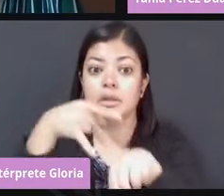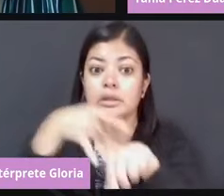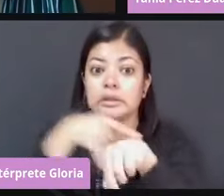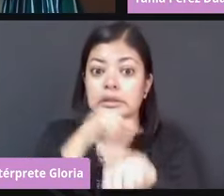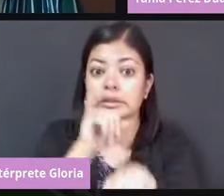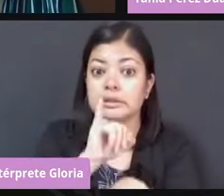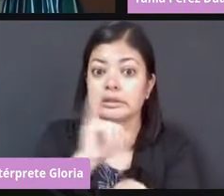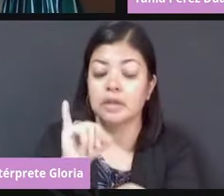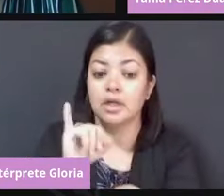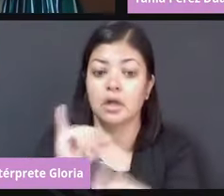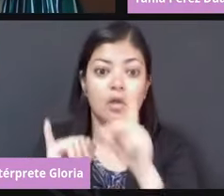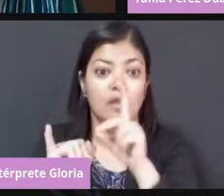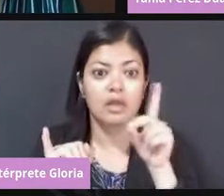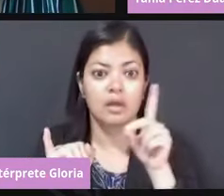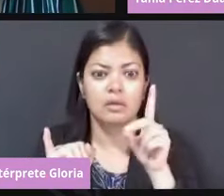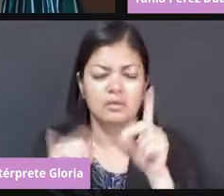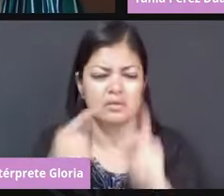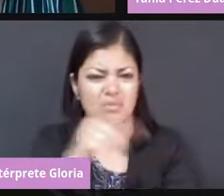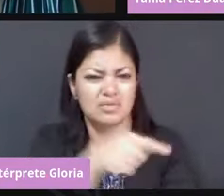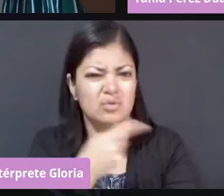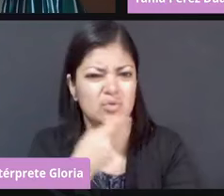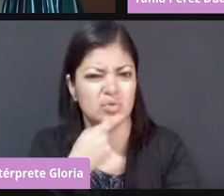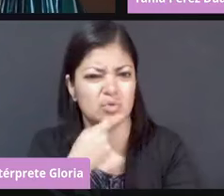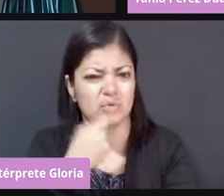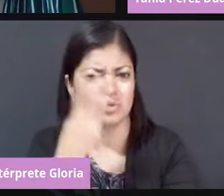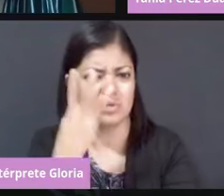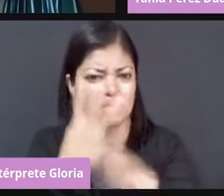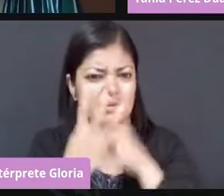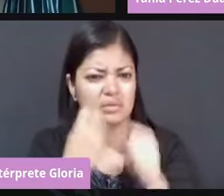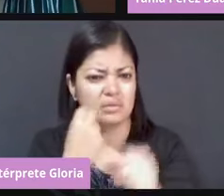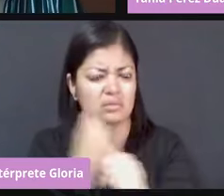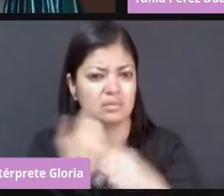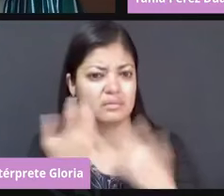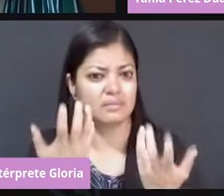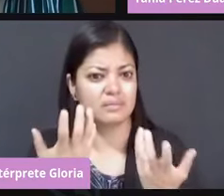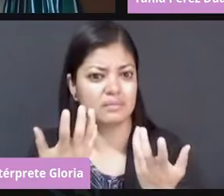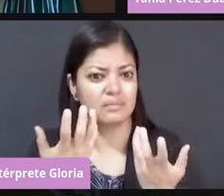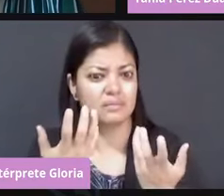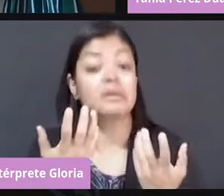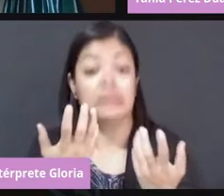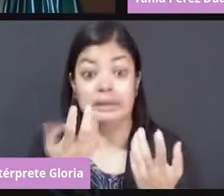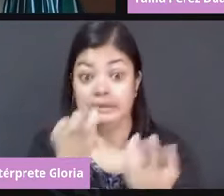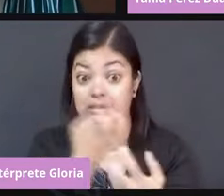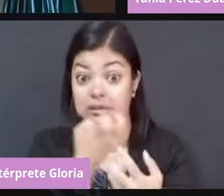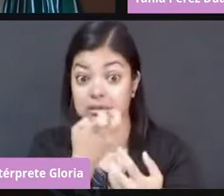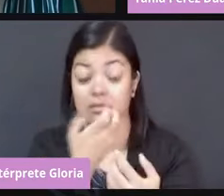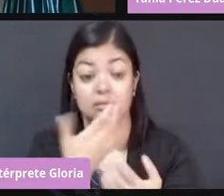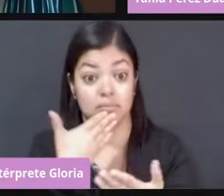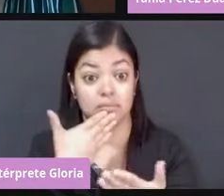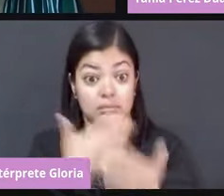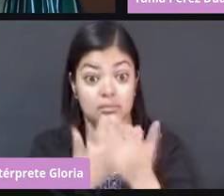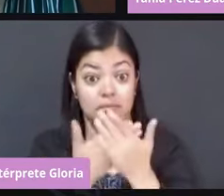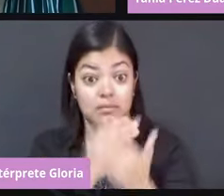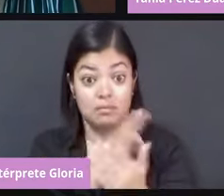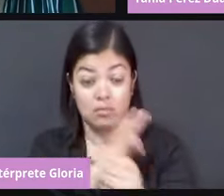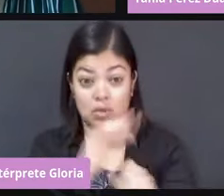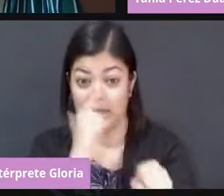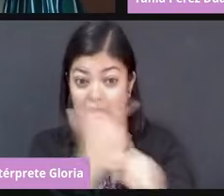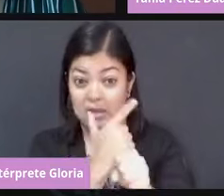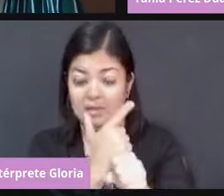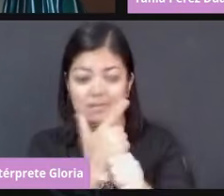el derecho, pero el chiquito tiene 3 años. Entonces ahí realmente no es algo que se pueda como diagnosticar porque